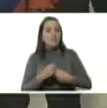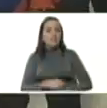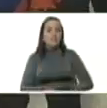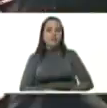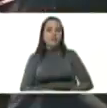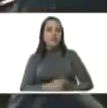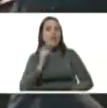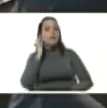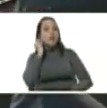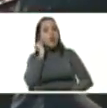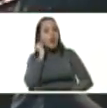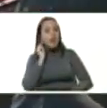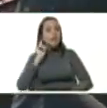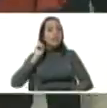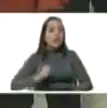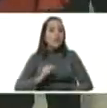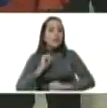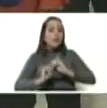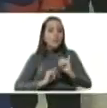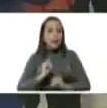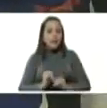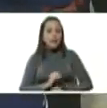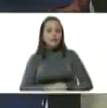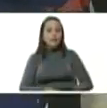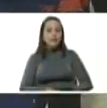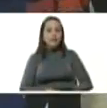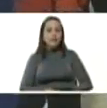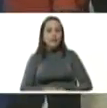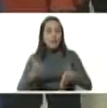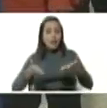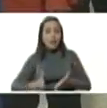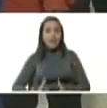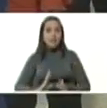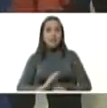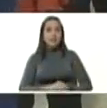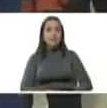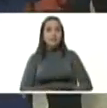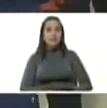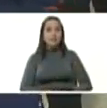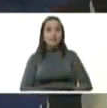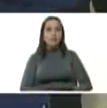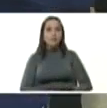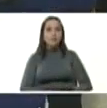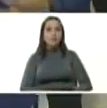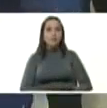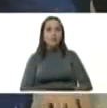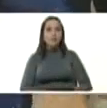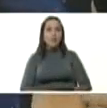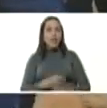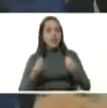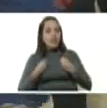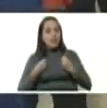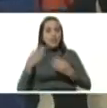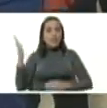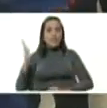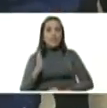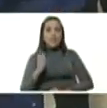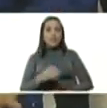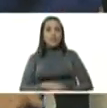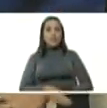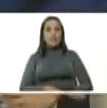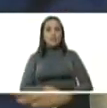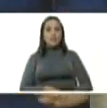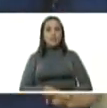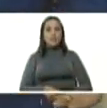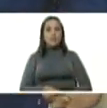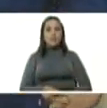la mujer de la y vida, del bebé. De la vida. Ajá, y del bebé. De la vida de la mujer, de la vida de la familia, de la vida que viene, de lo que viene, ajá, que es lo